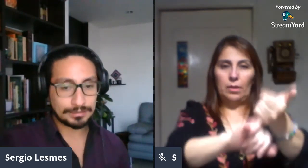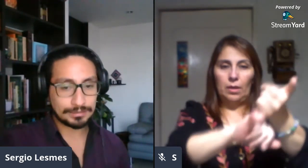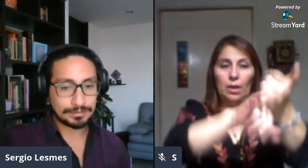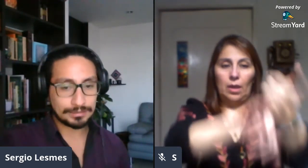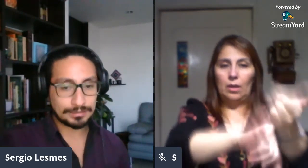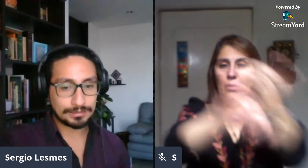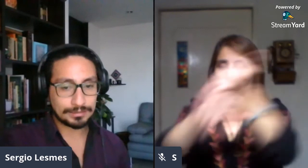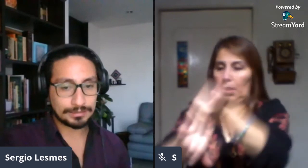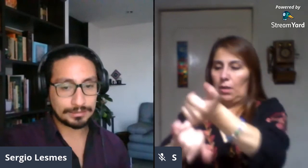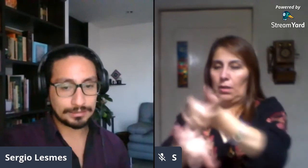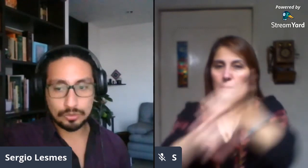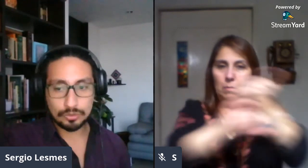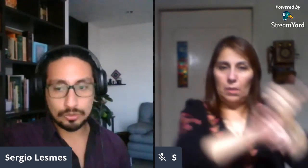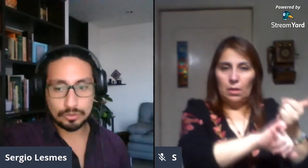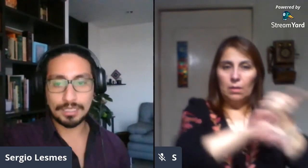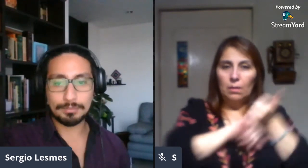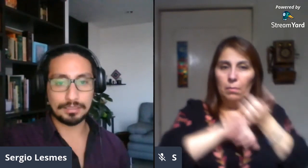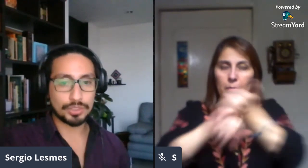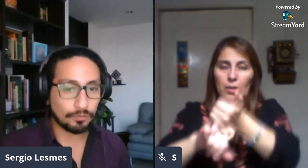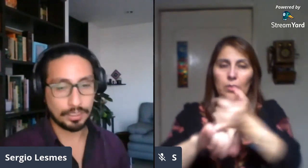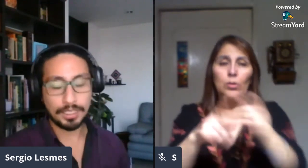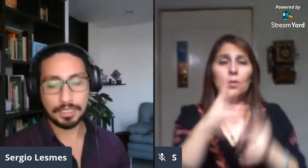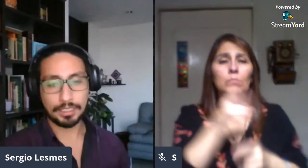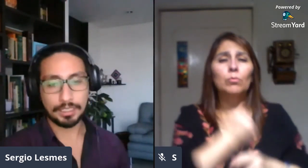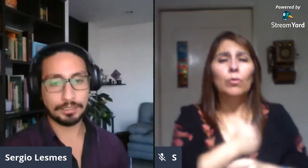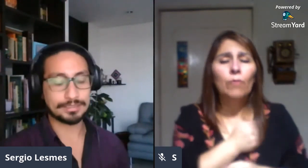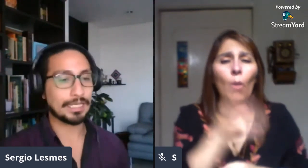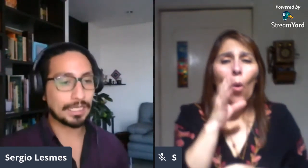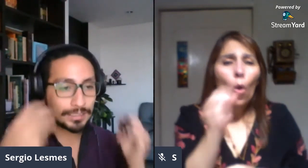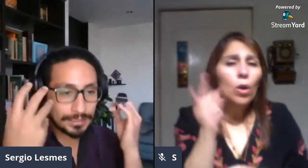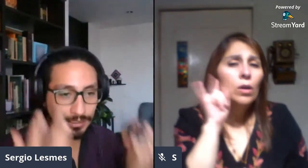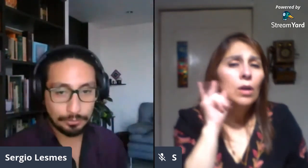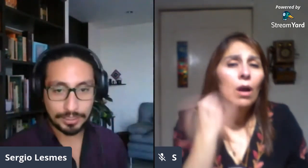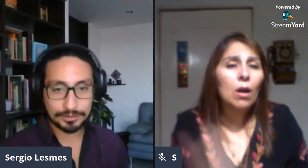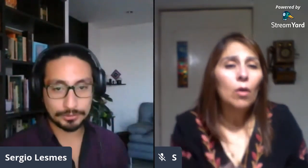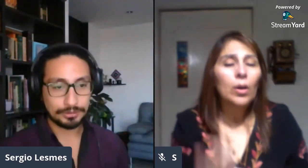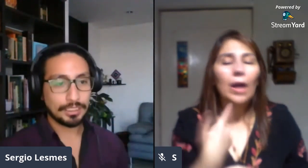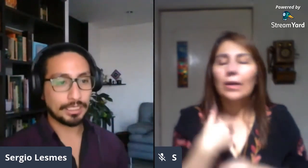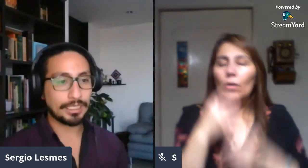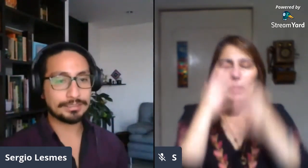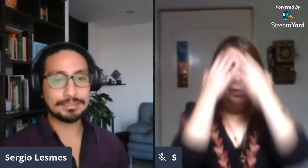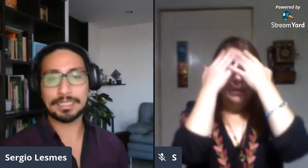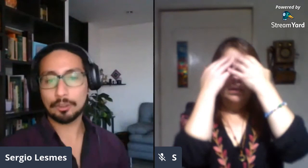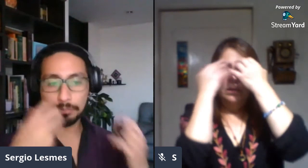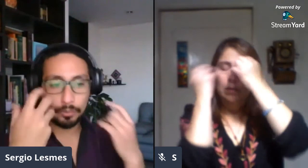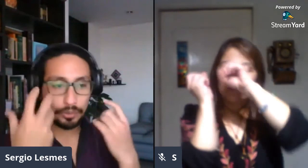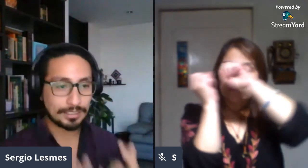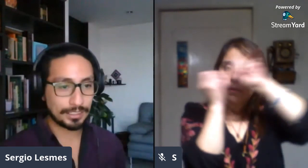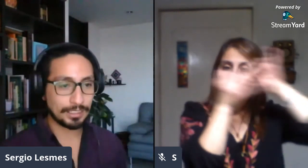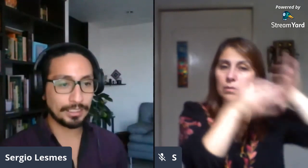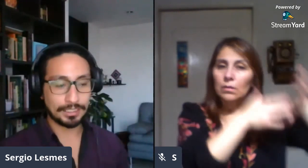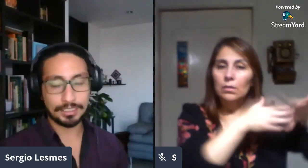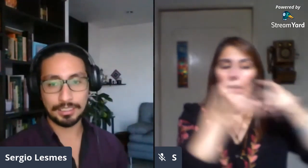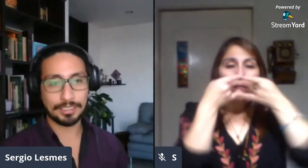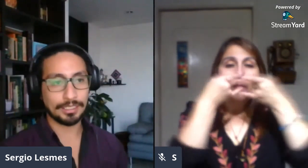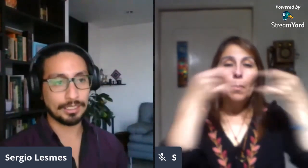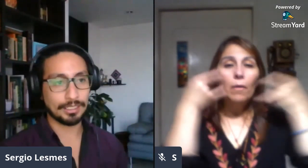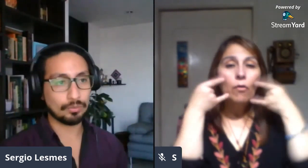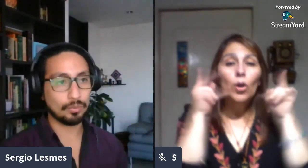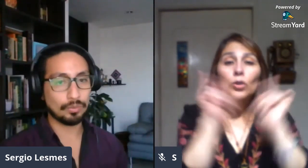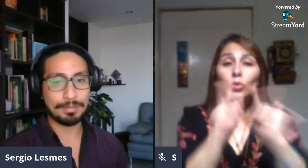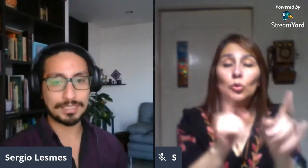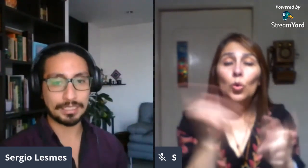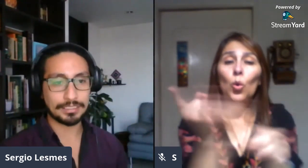están en su casa y que me están escuchando, por favor, salgan de ese libreto que les dice que no ponerse una